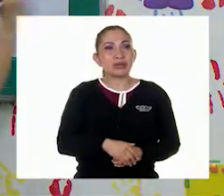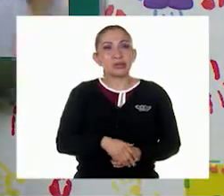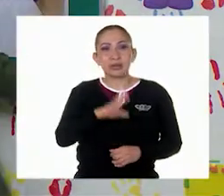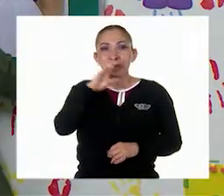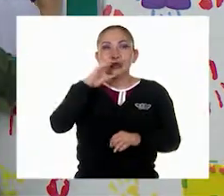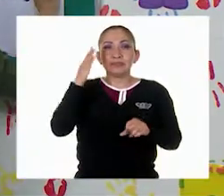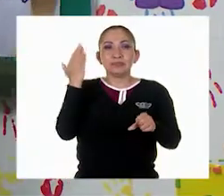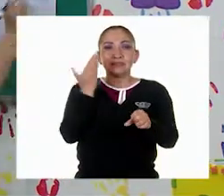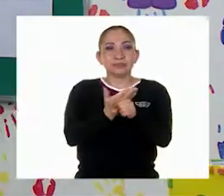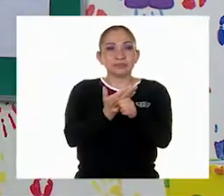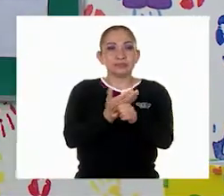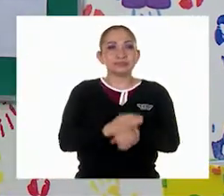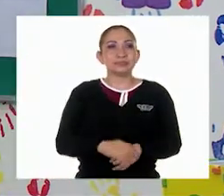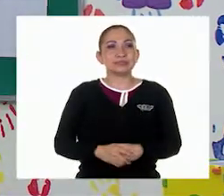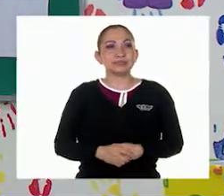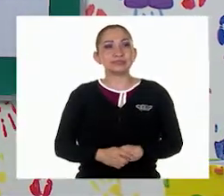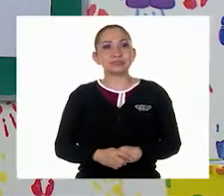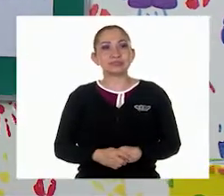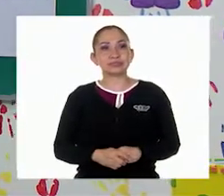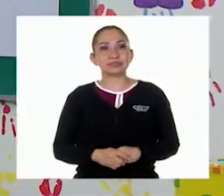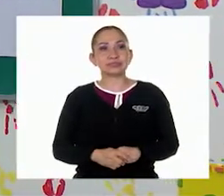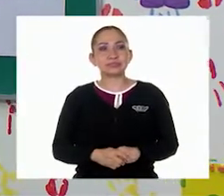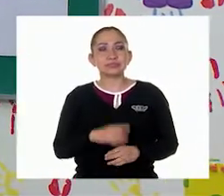es responsable.